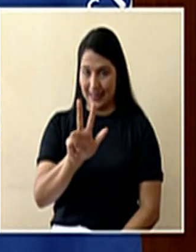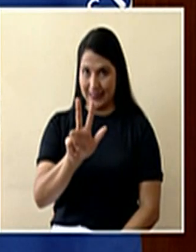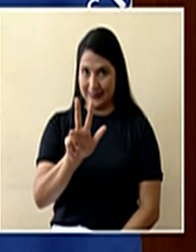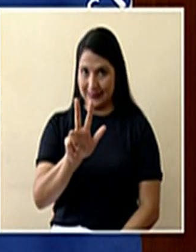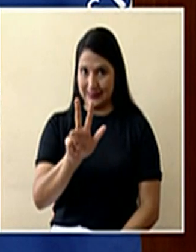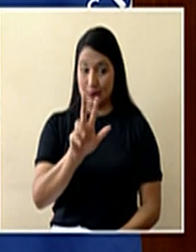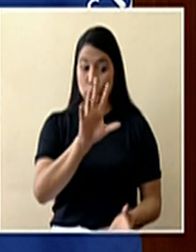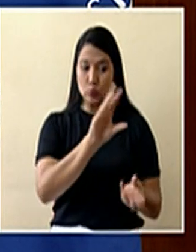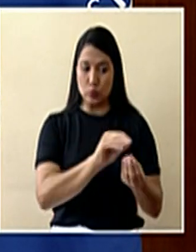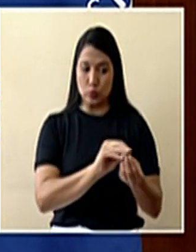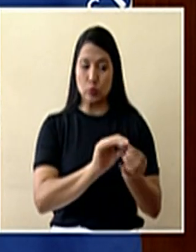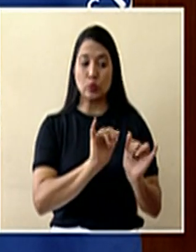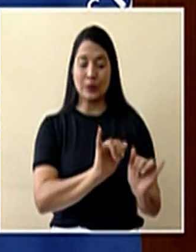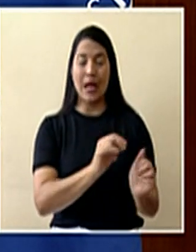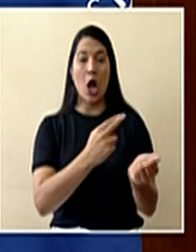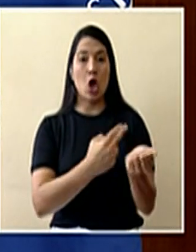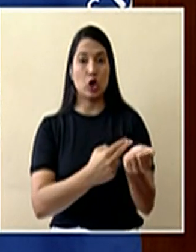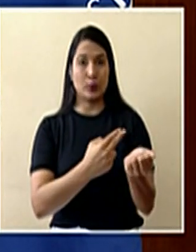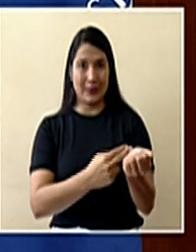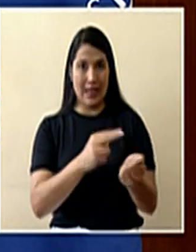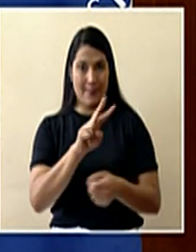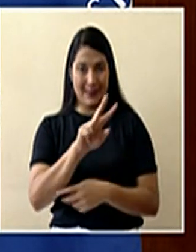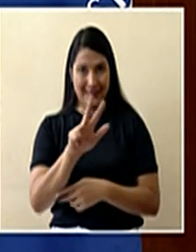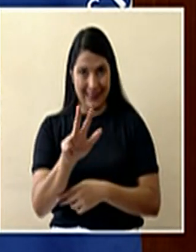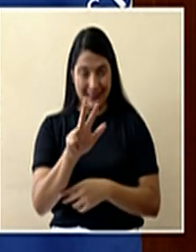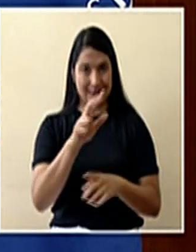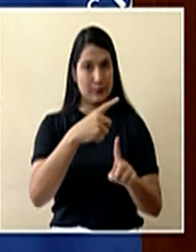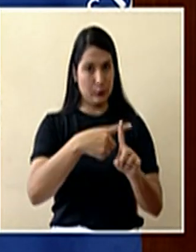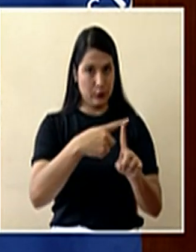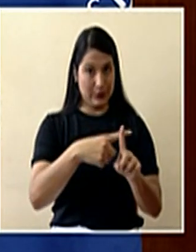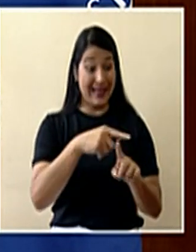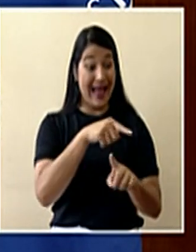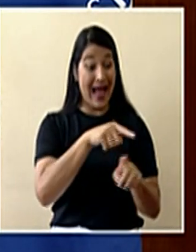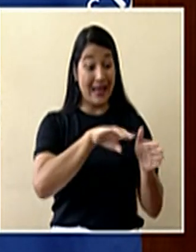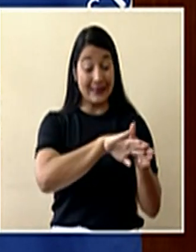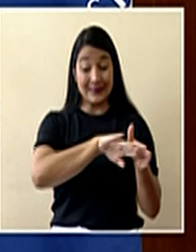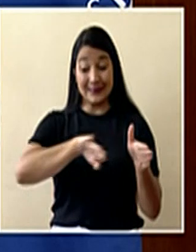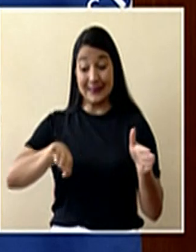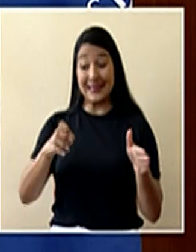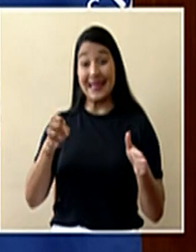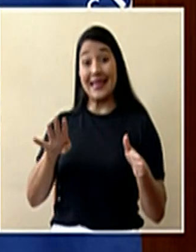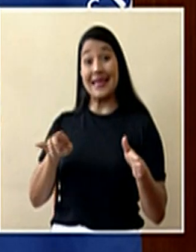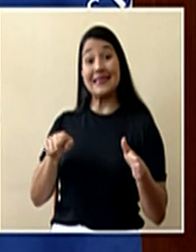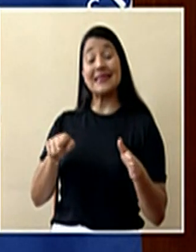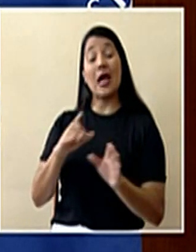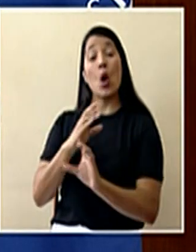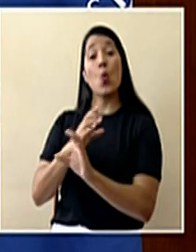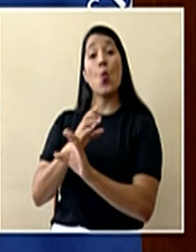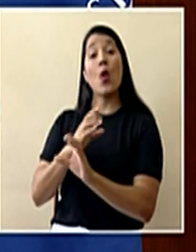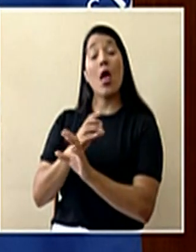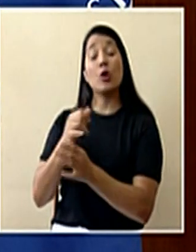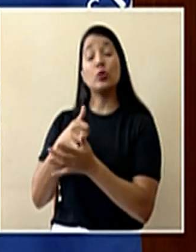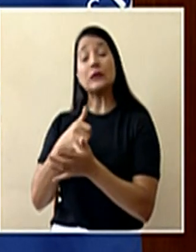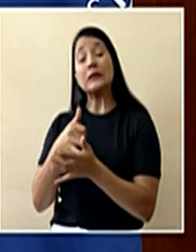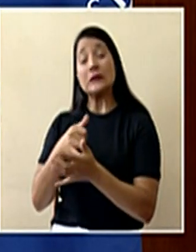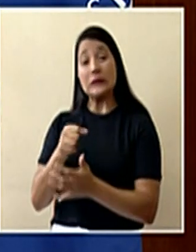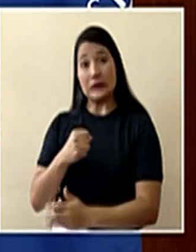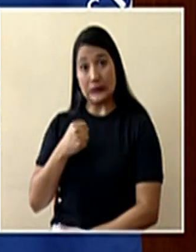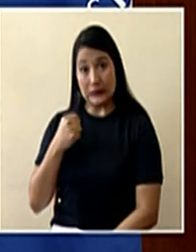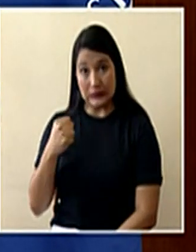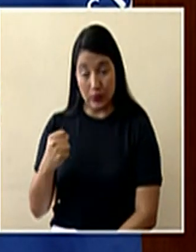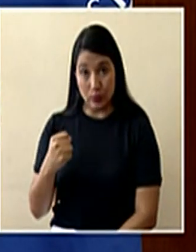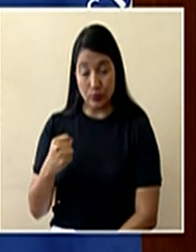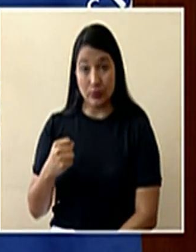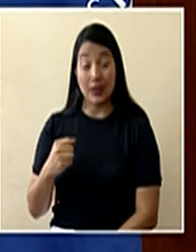en total que están confirmadas, de las cuales 15 de ellas se encuentran en unidad de cuidados